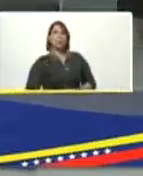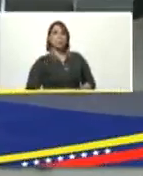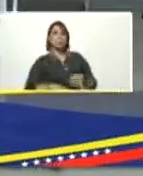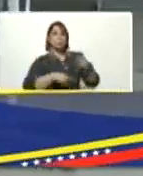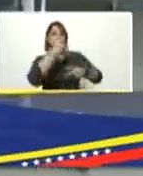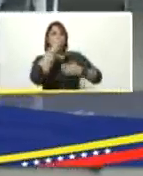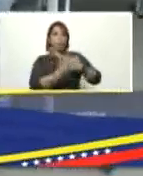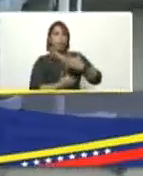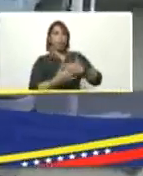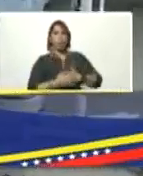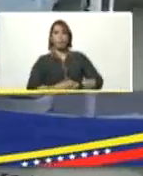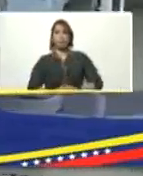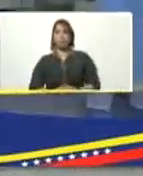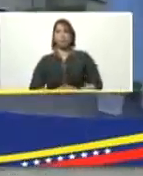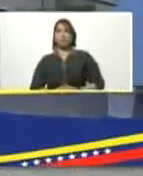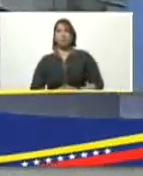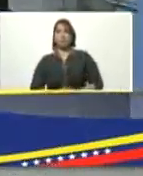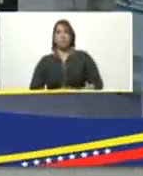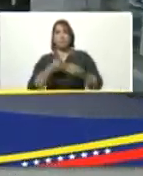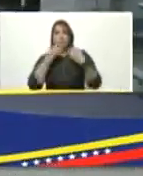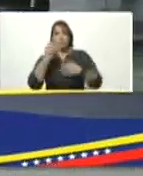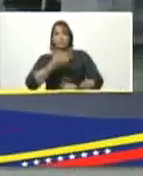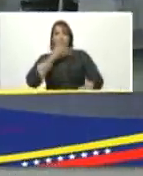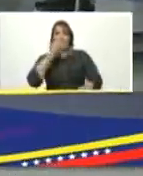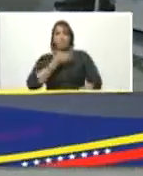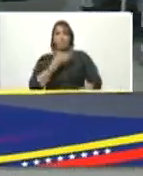proyecto. Bien, muy buenas tardes.